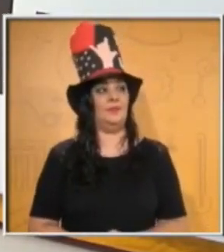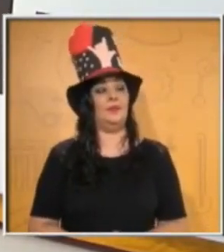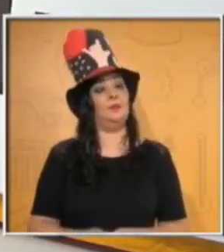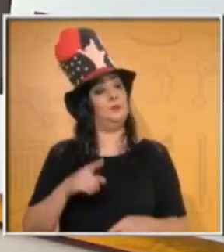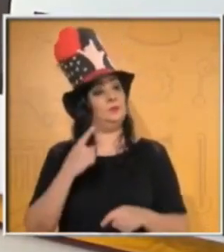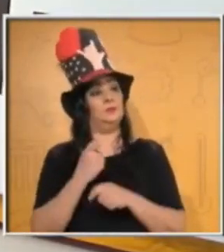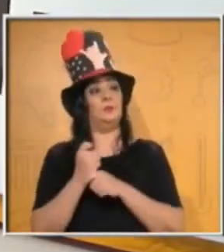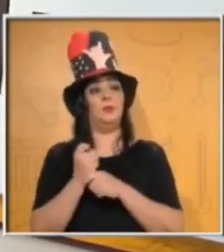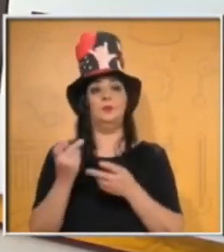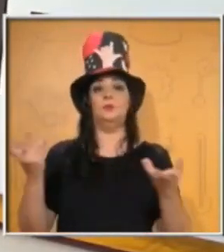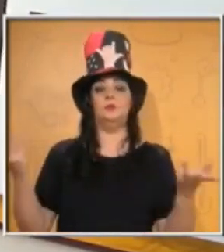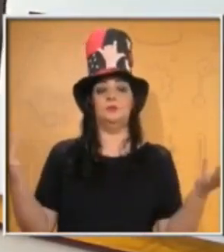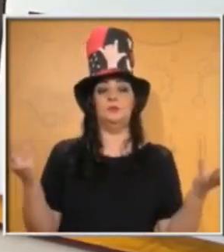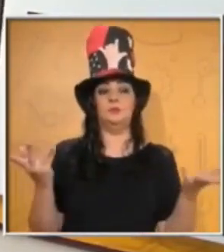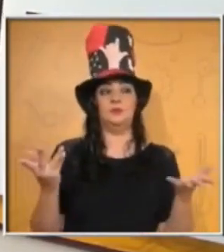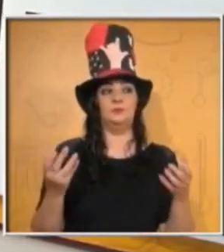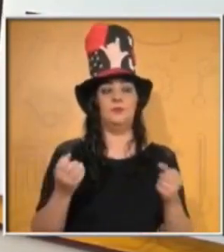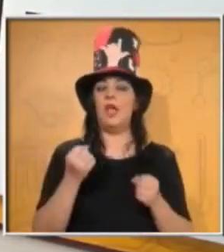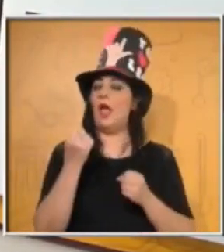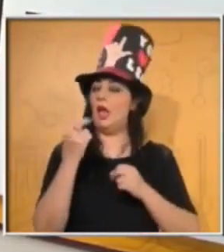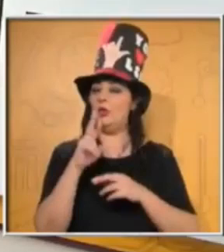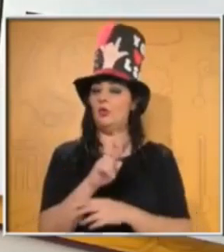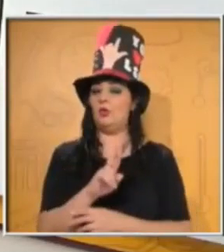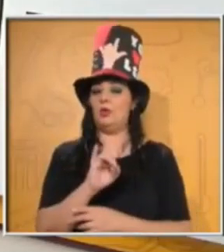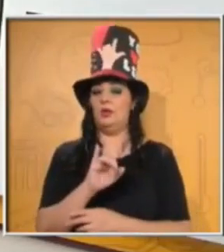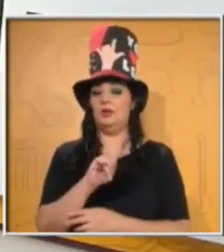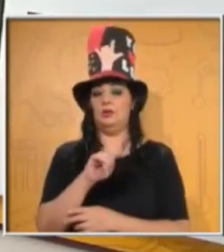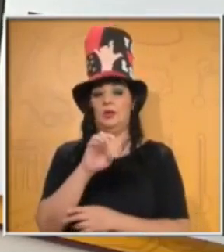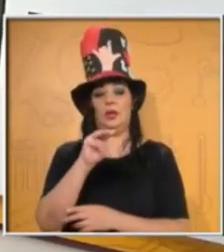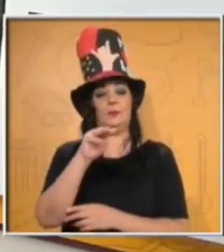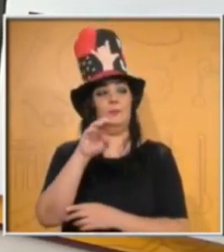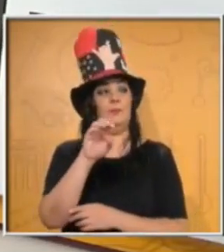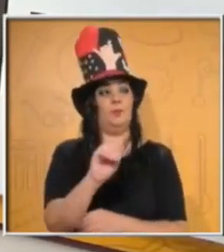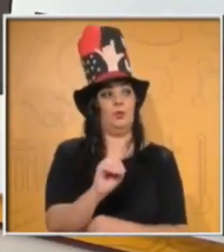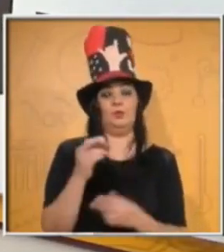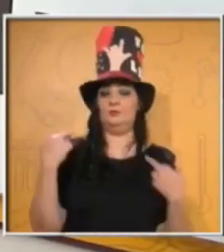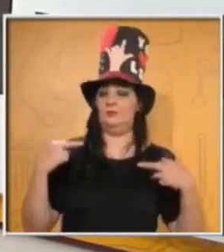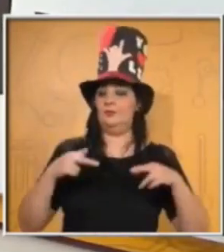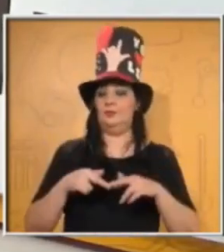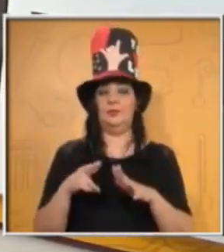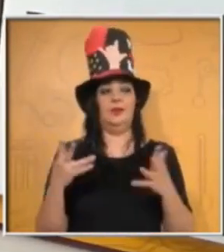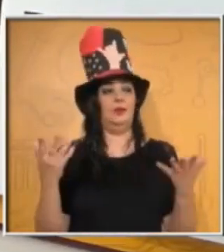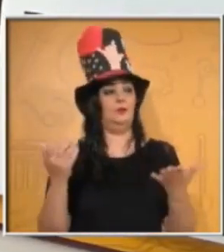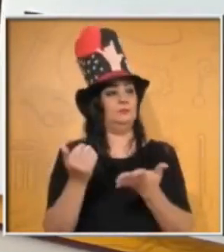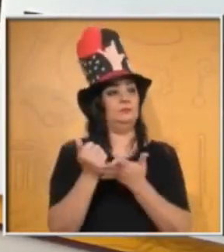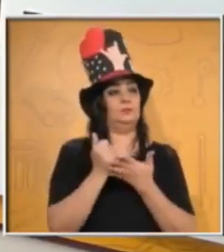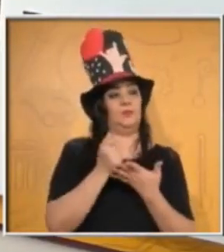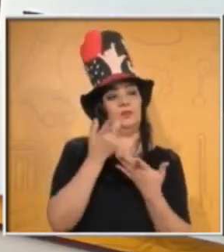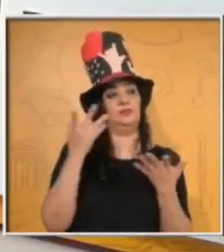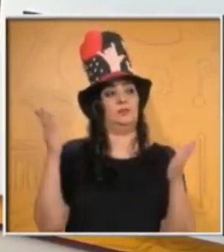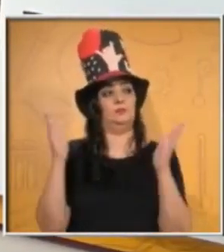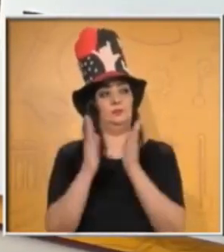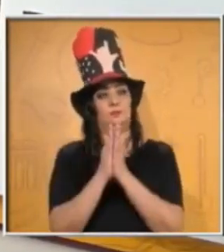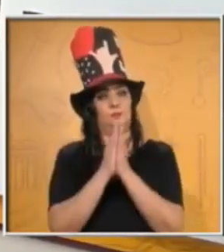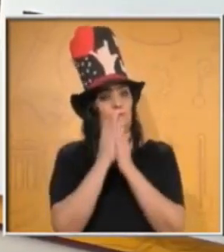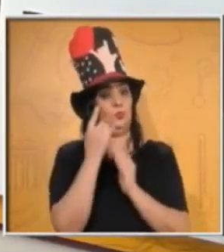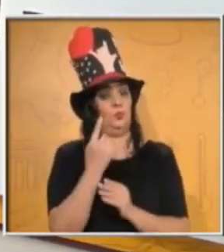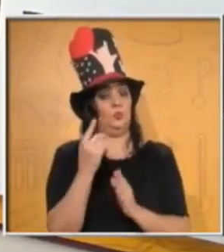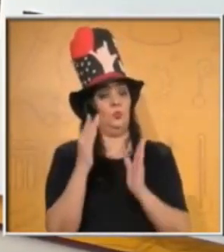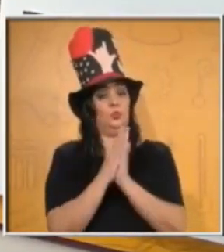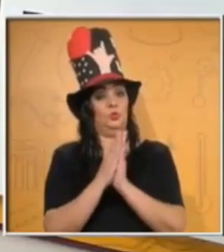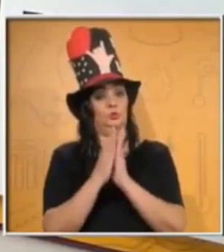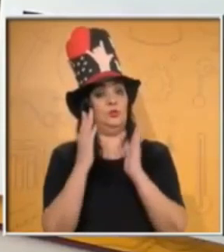Bien, miren, vamos a marcar algo de ritmo con nuestras manos. Las maestras nos van a ayudar a marcar el ritmo de esta manera. 1,